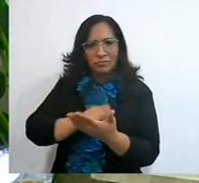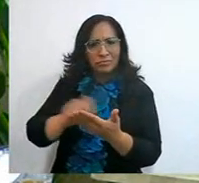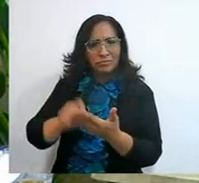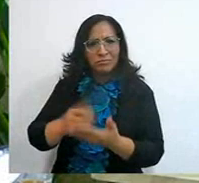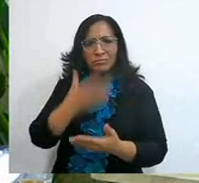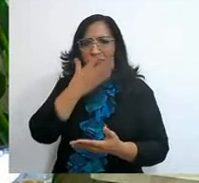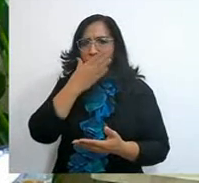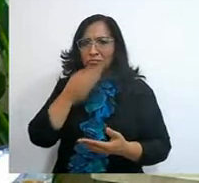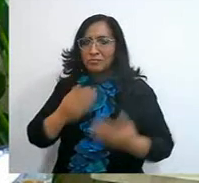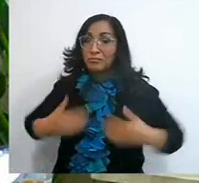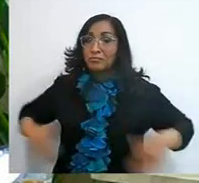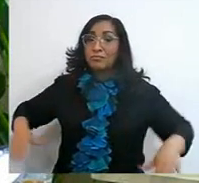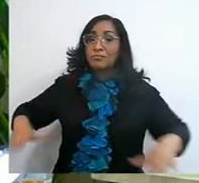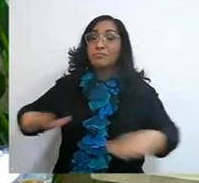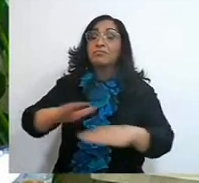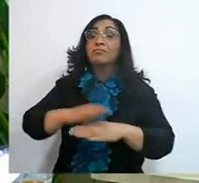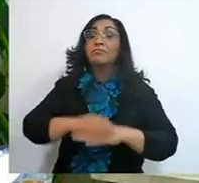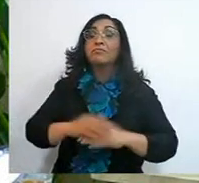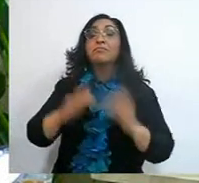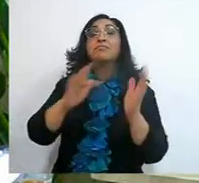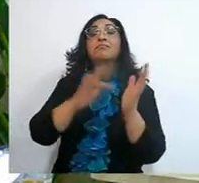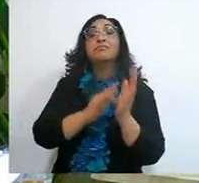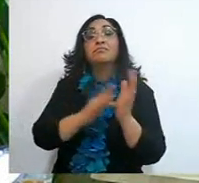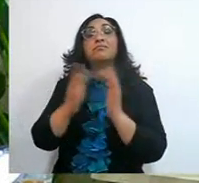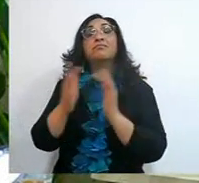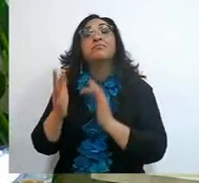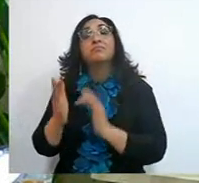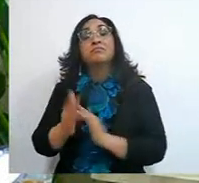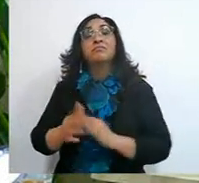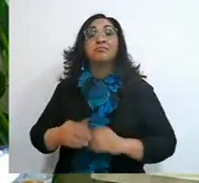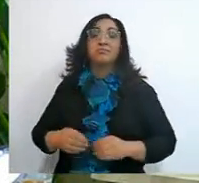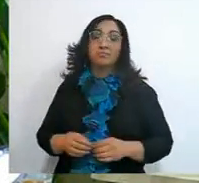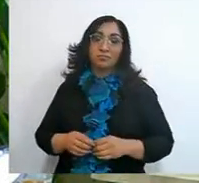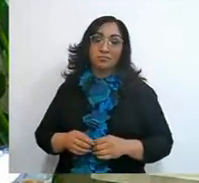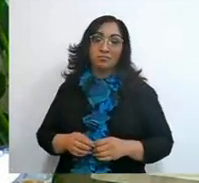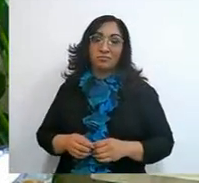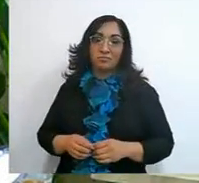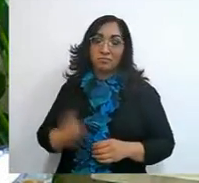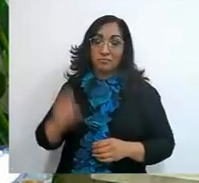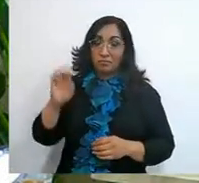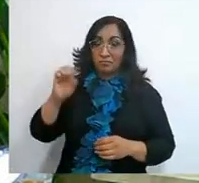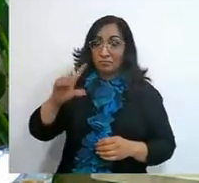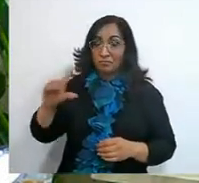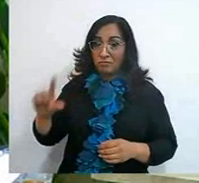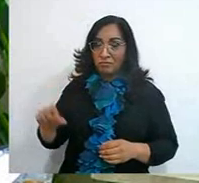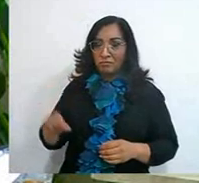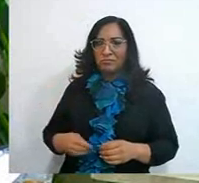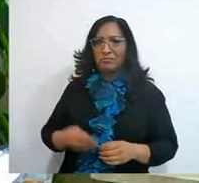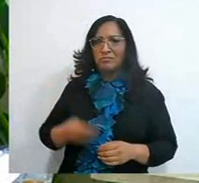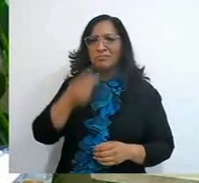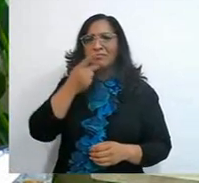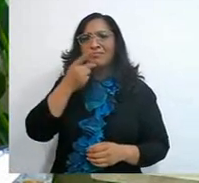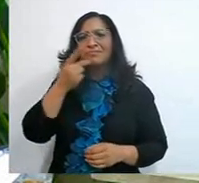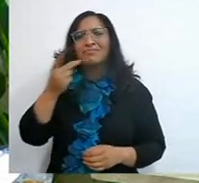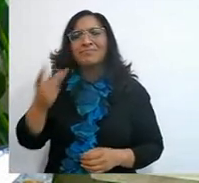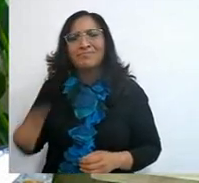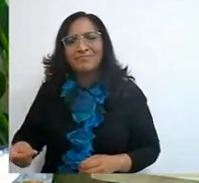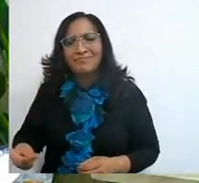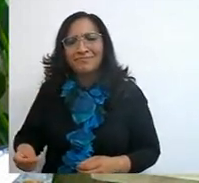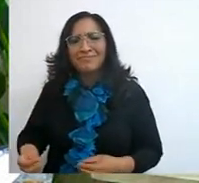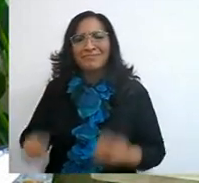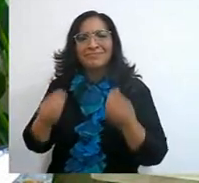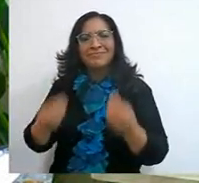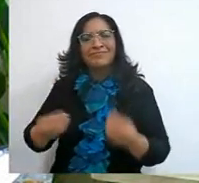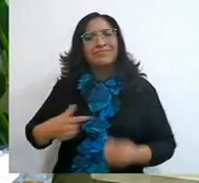judíos convertidos a Cristo. Y ellos no se avergüenzan de llamarse